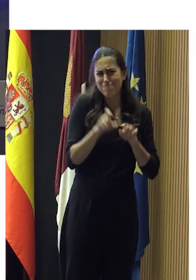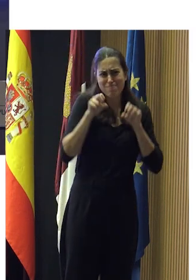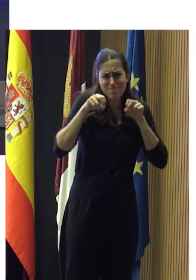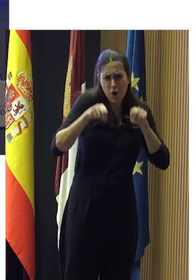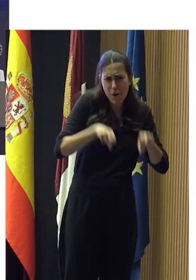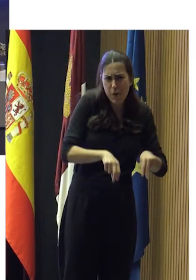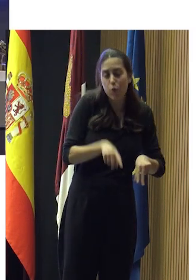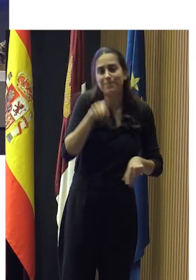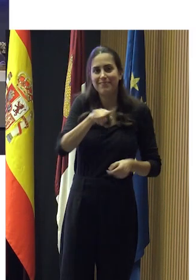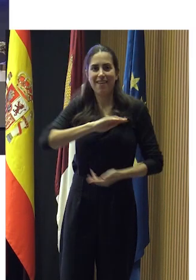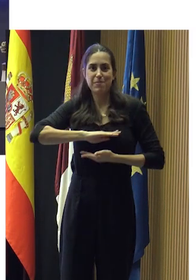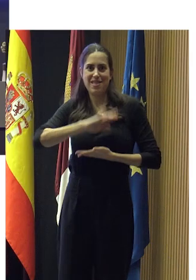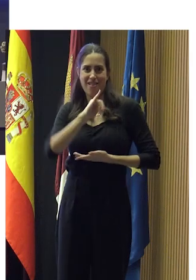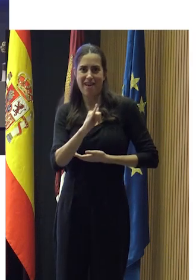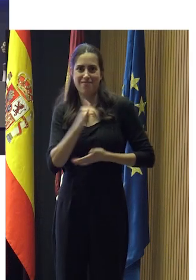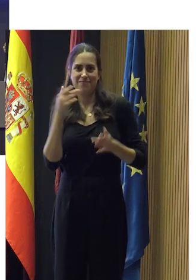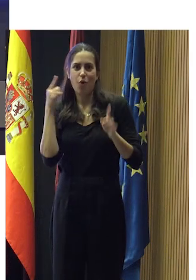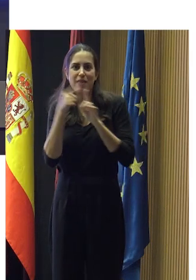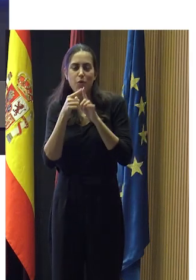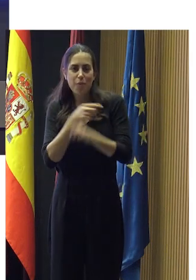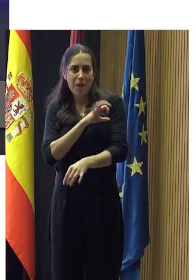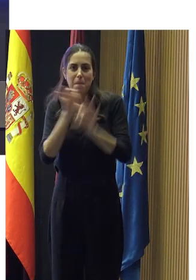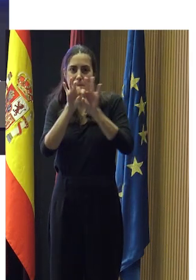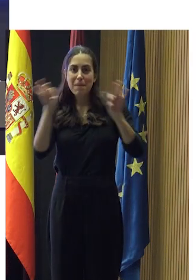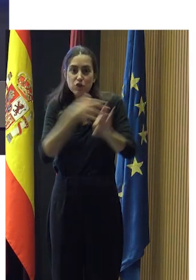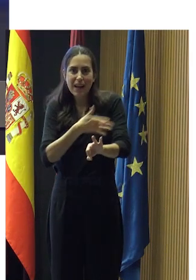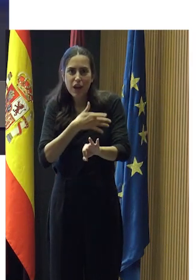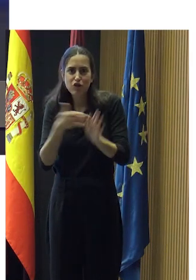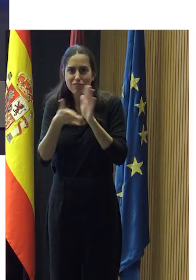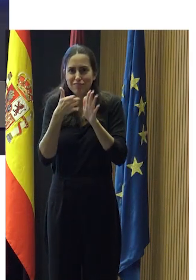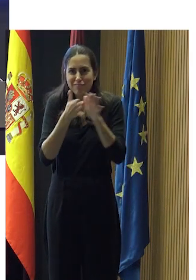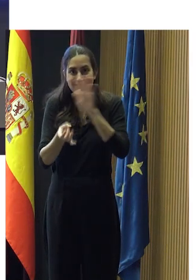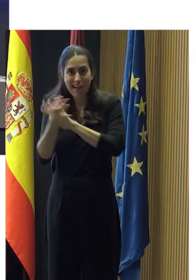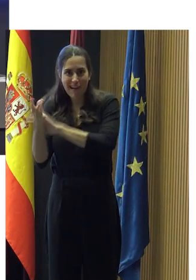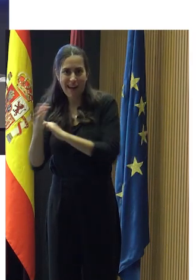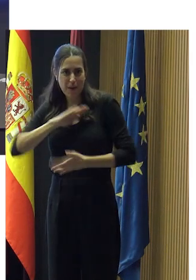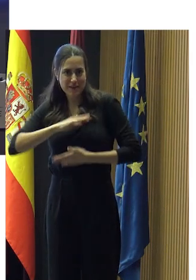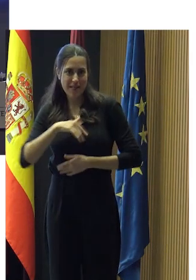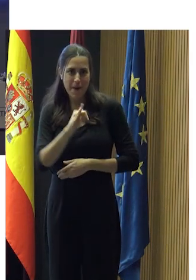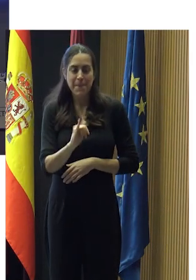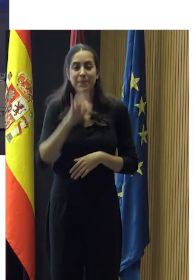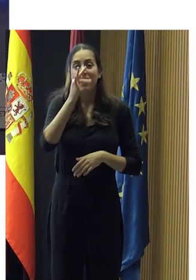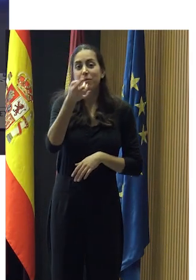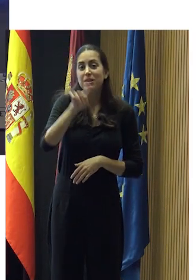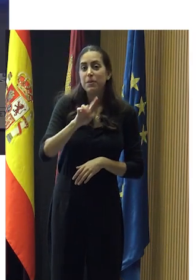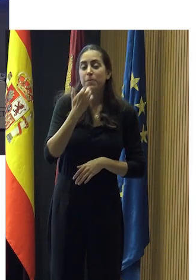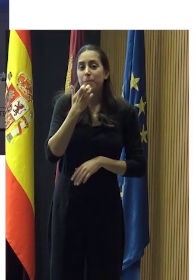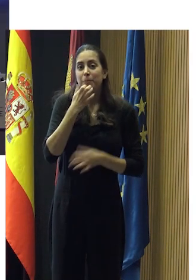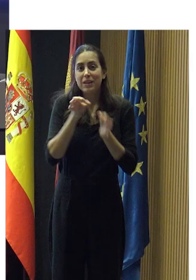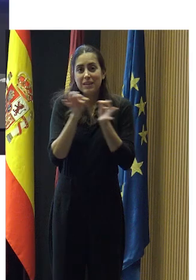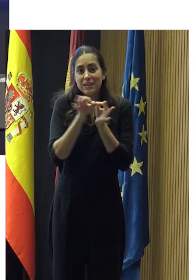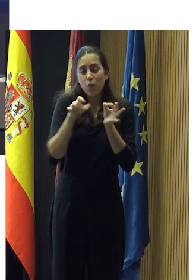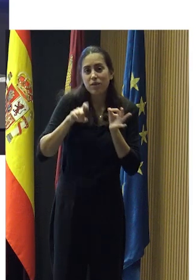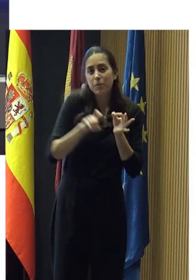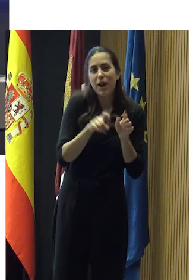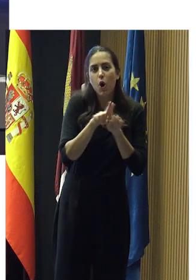muy agresivos son capaces de fabricar estos vasos sanguíneos de forma muy rápida. Además, las células tumorales decimos también que